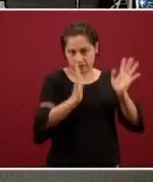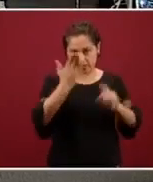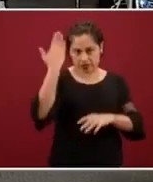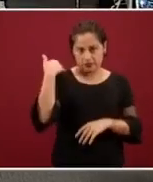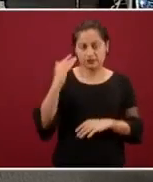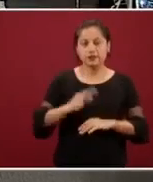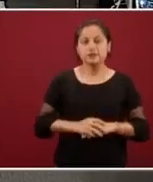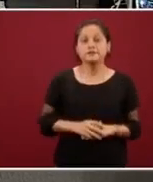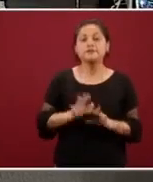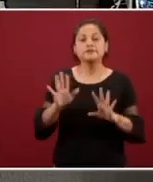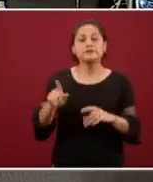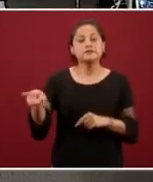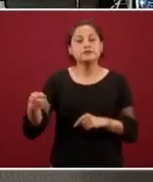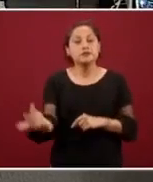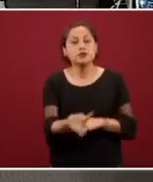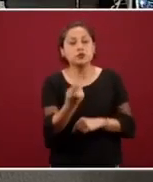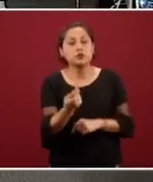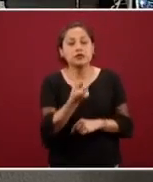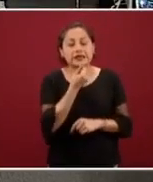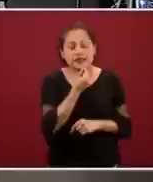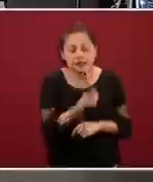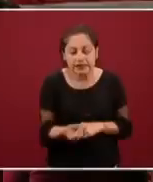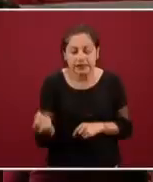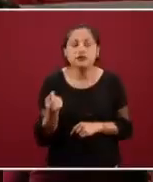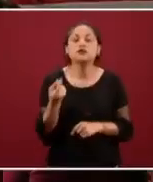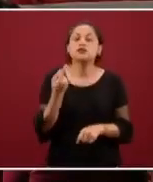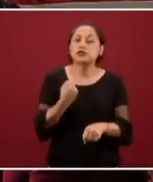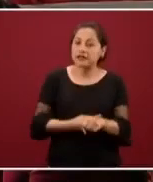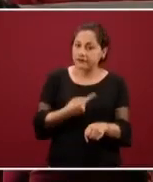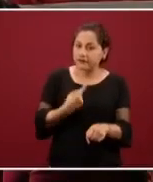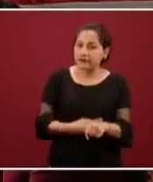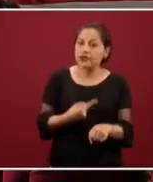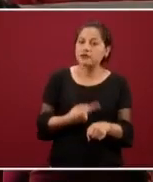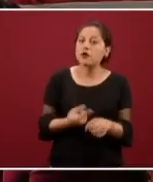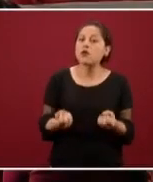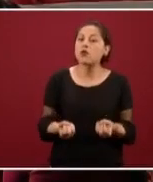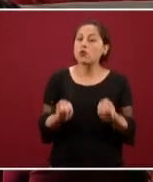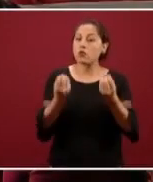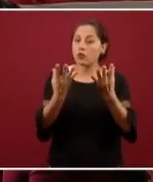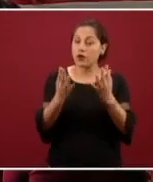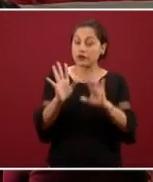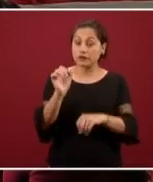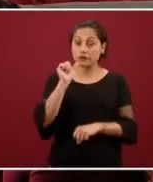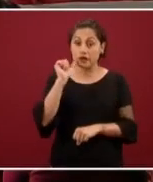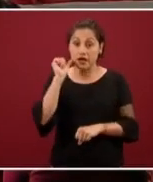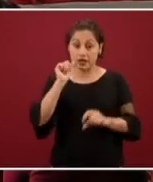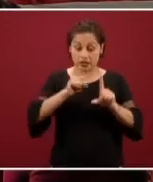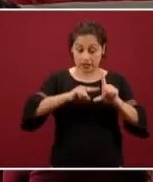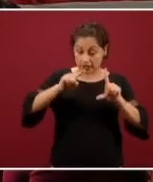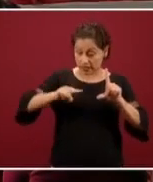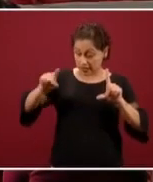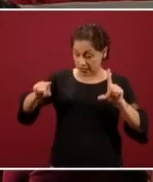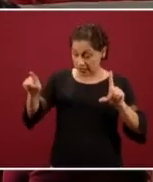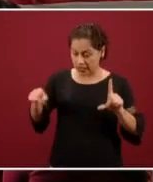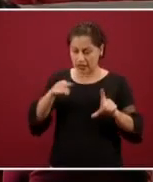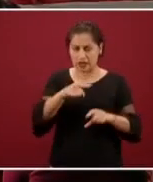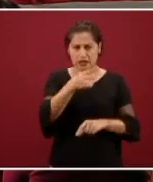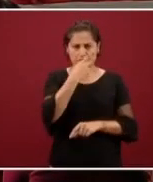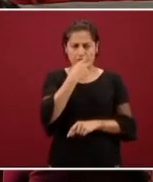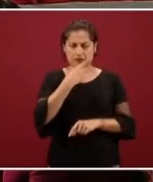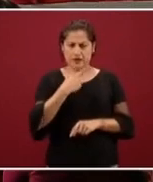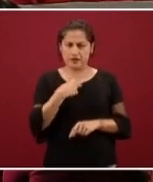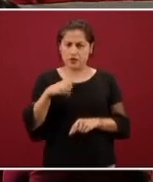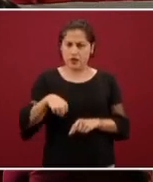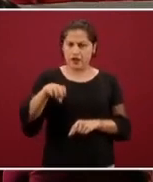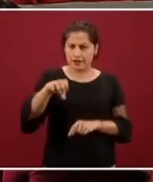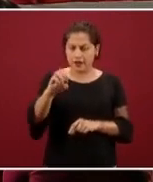presentado COVID-19. En la gráfica, o bueno, los datos de ayer, hay un caso con edad 0. No sé si me pueden explicar